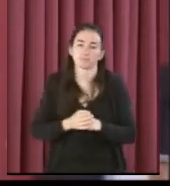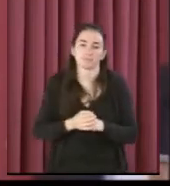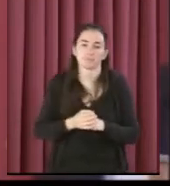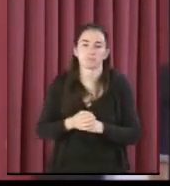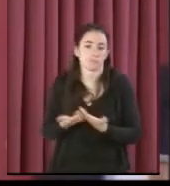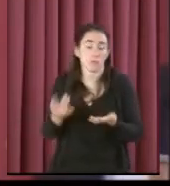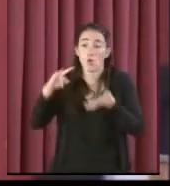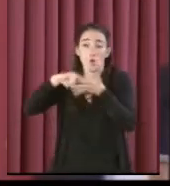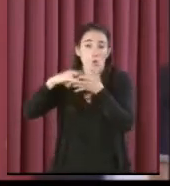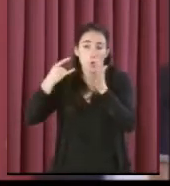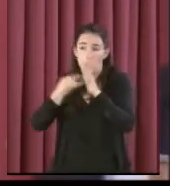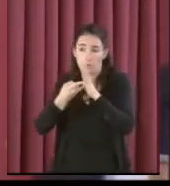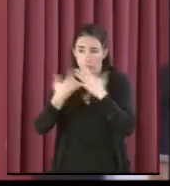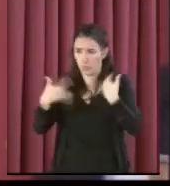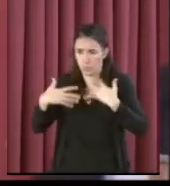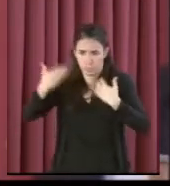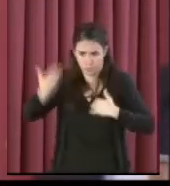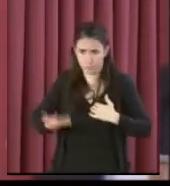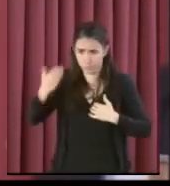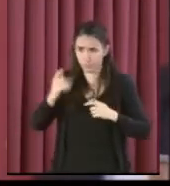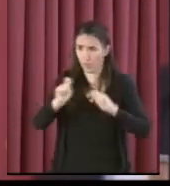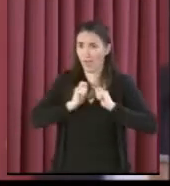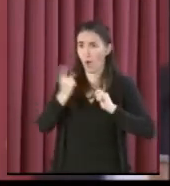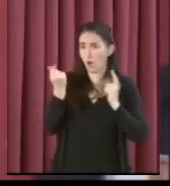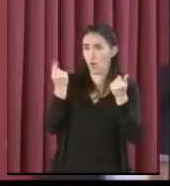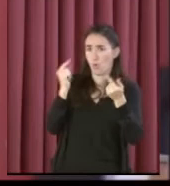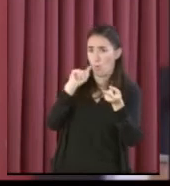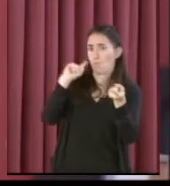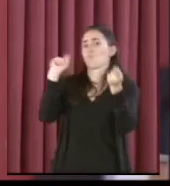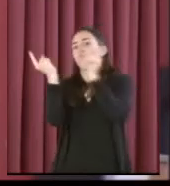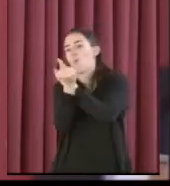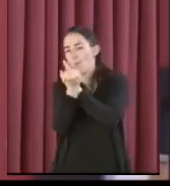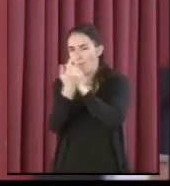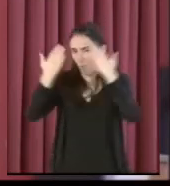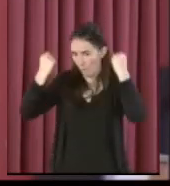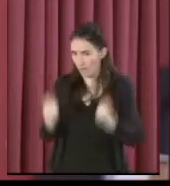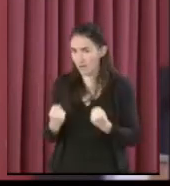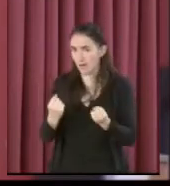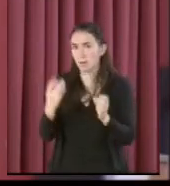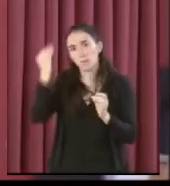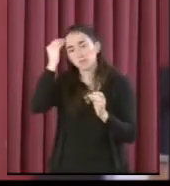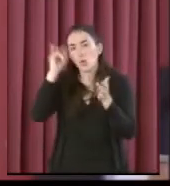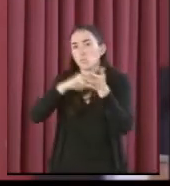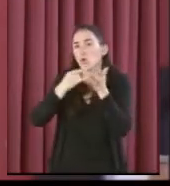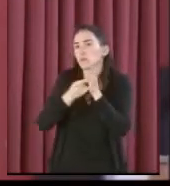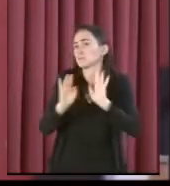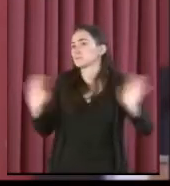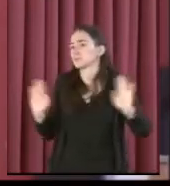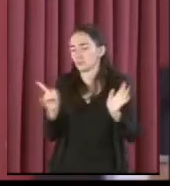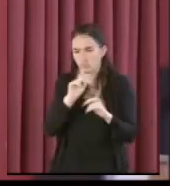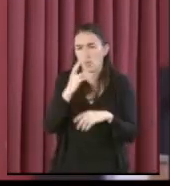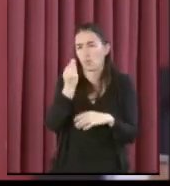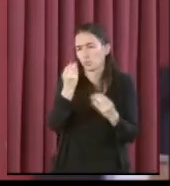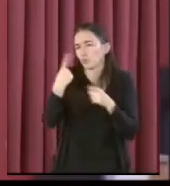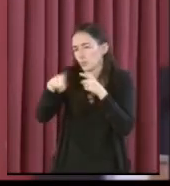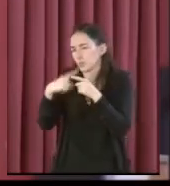luego, tienen la capacidad de modificar la fisonomía de la ciudad, pero no lo son todo. Hay otro tipo de líneas de trabajo que, aunque de forma unitaria no